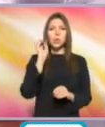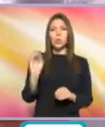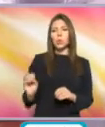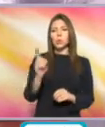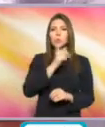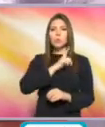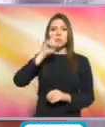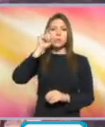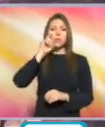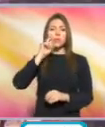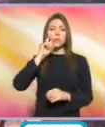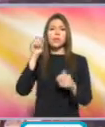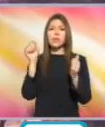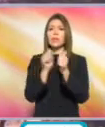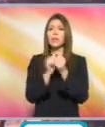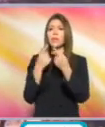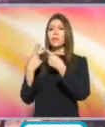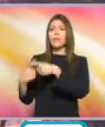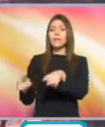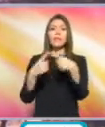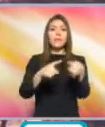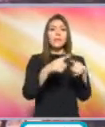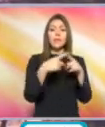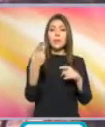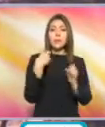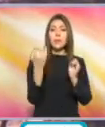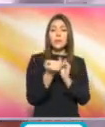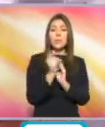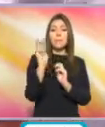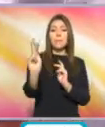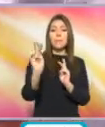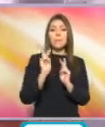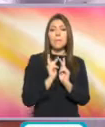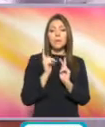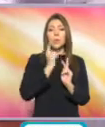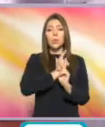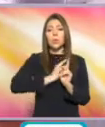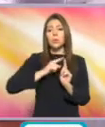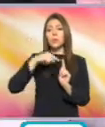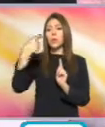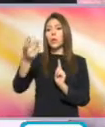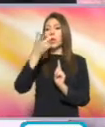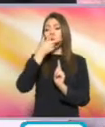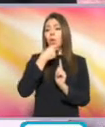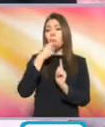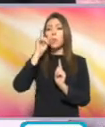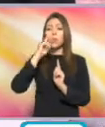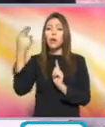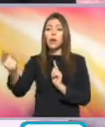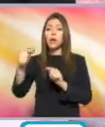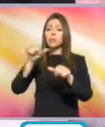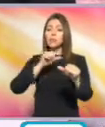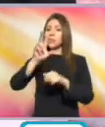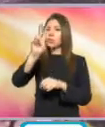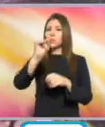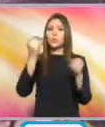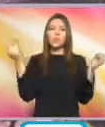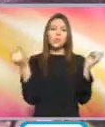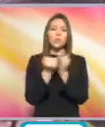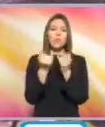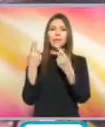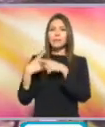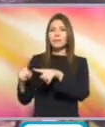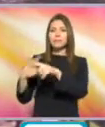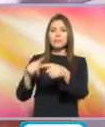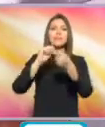con una persona indistintamente de su género, de su orientación o de su preferencia. Vamos entendiendo. O de su